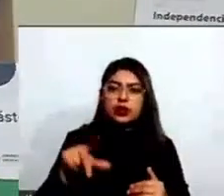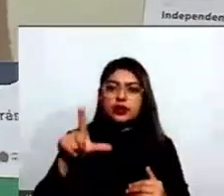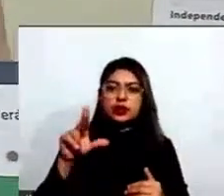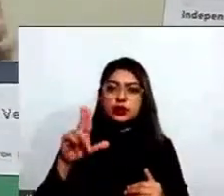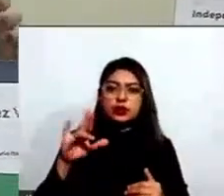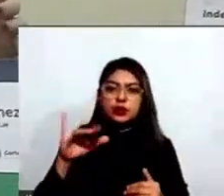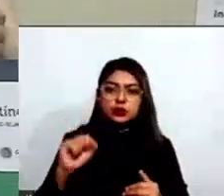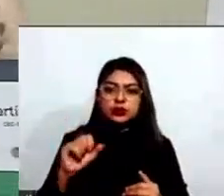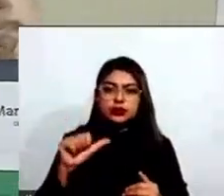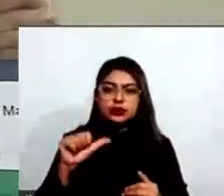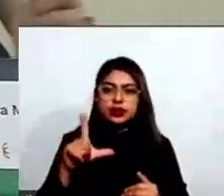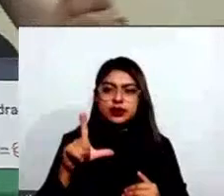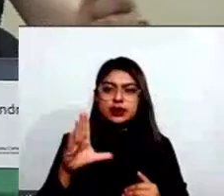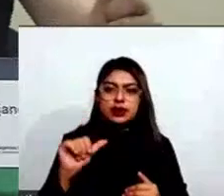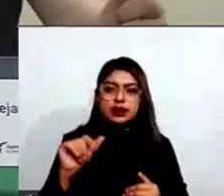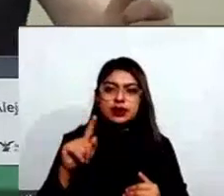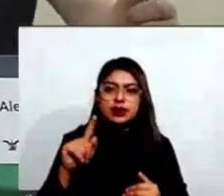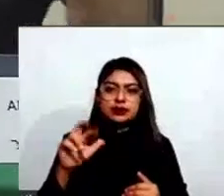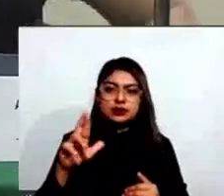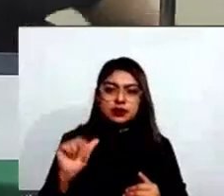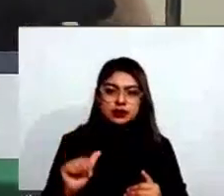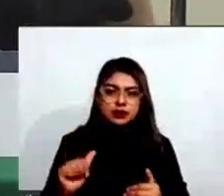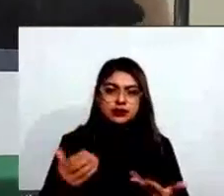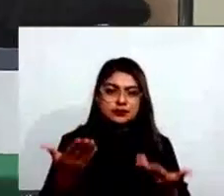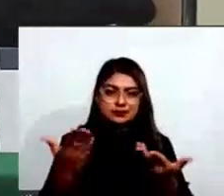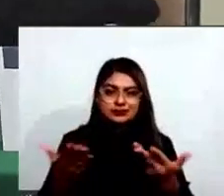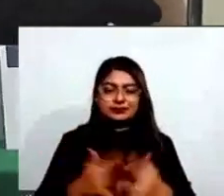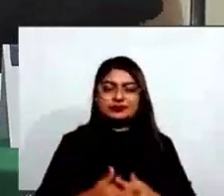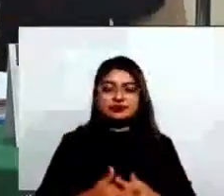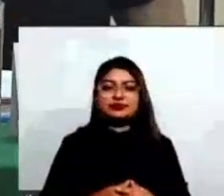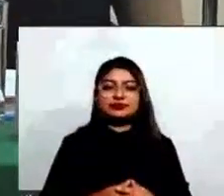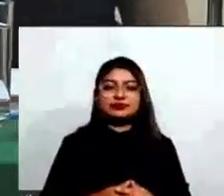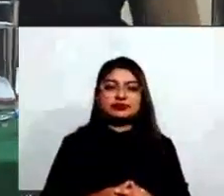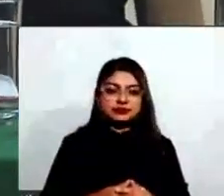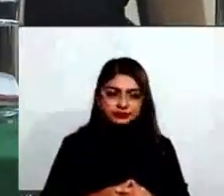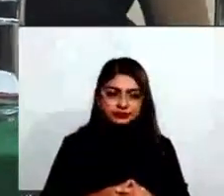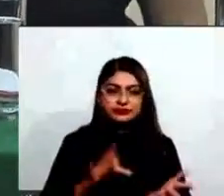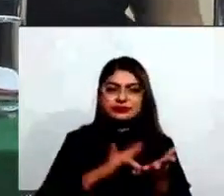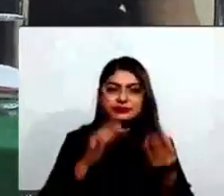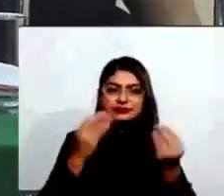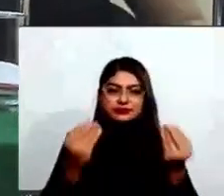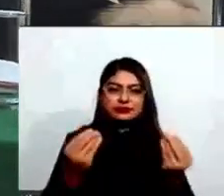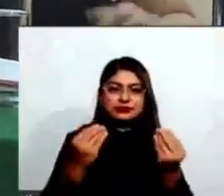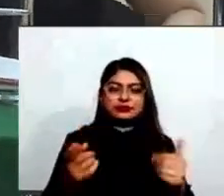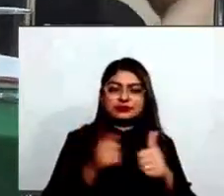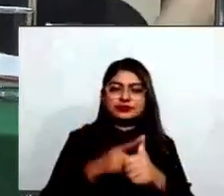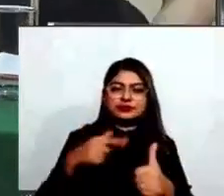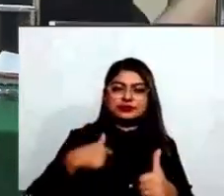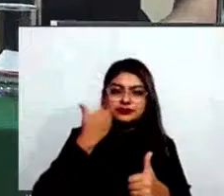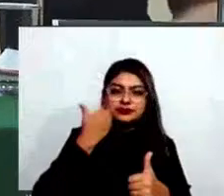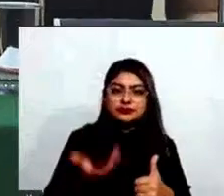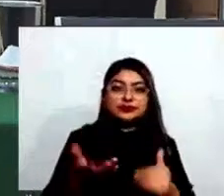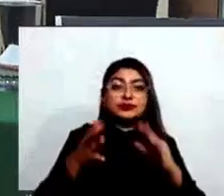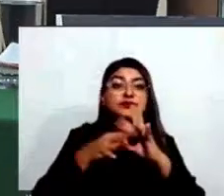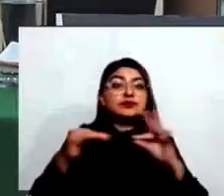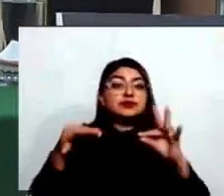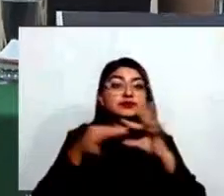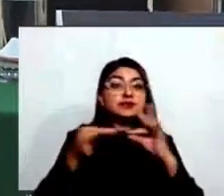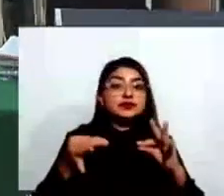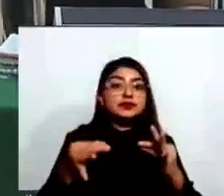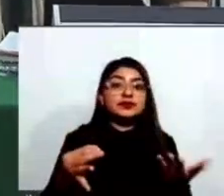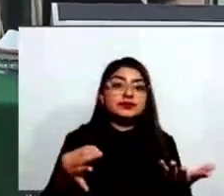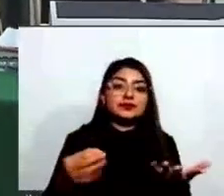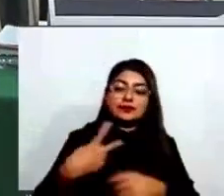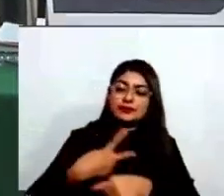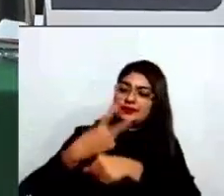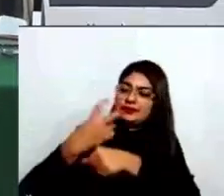gracias. Muchísimas gracias. Primero que nada, quiero agradecer la amable invitación que se me formuló para acompañarlos y sobre